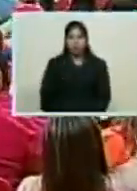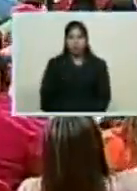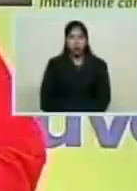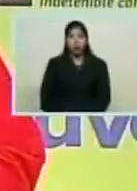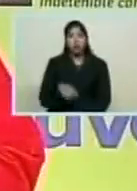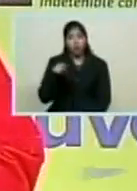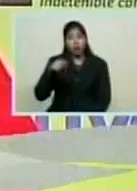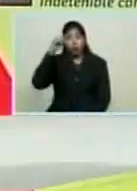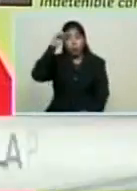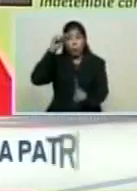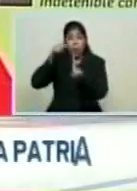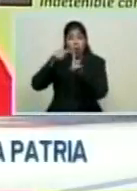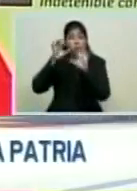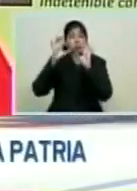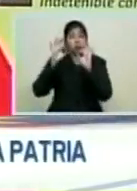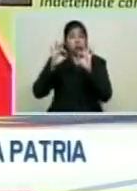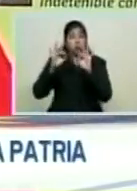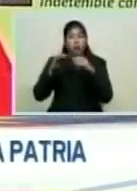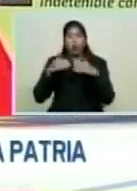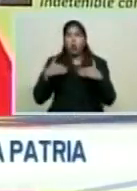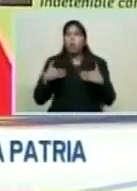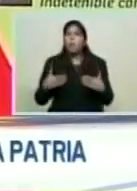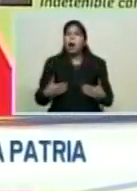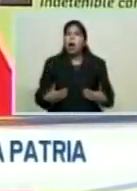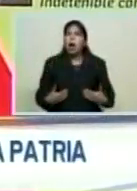Es una gran meta desde el punto de vista humano,